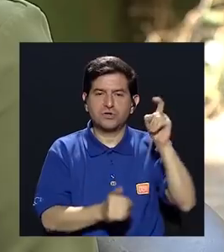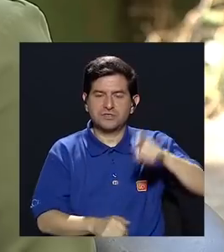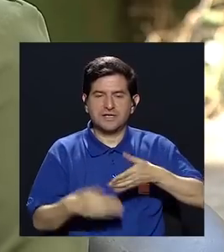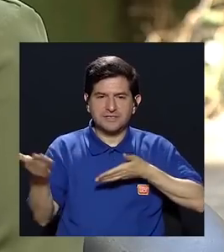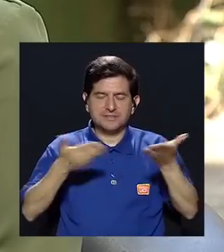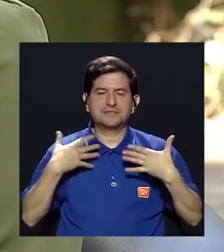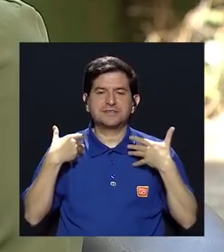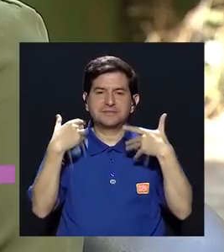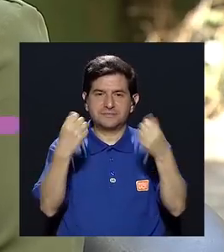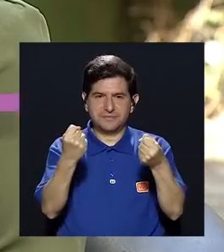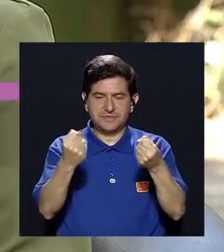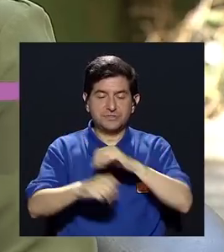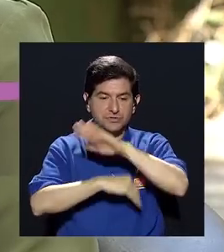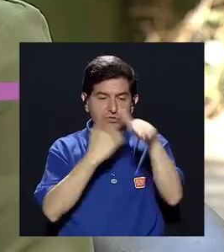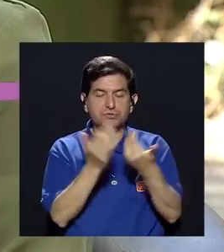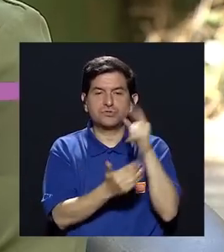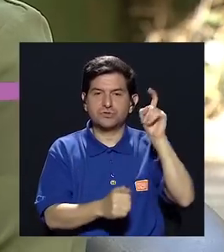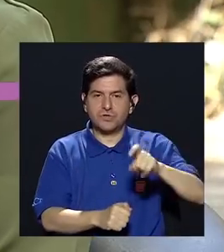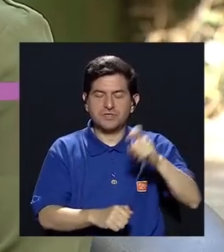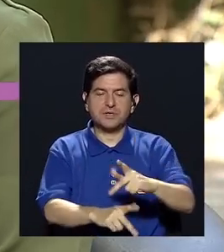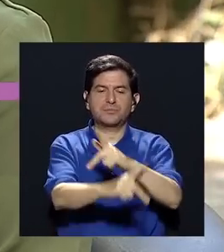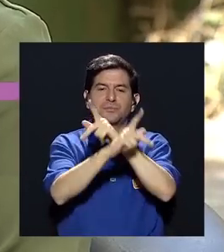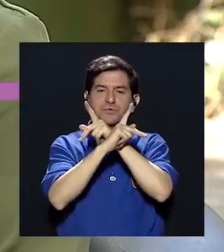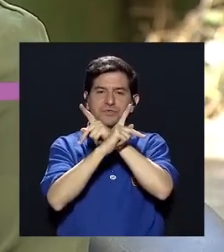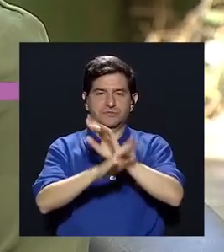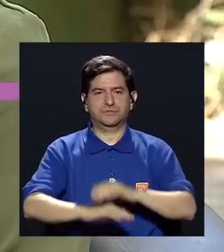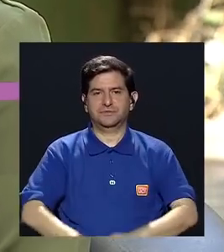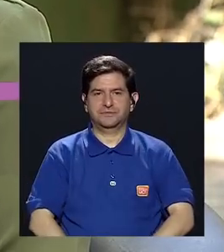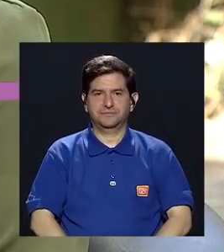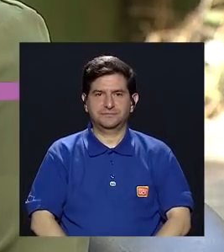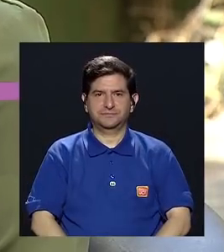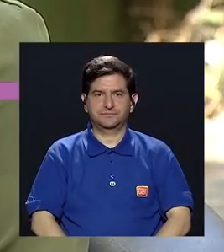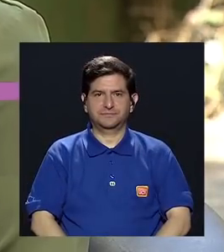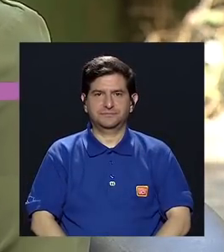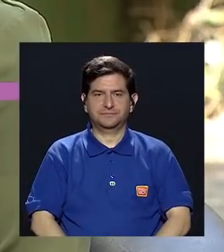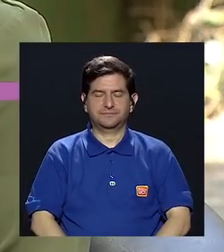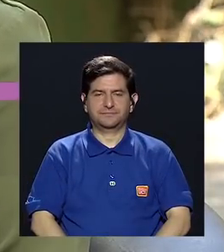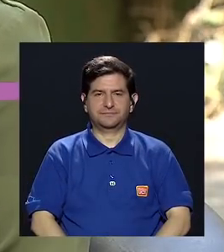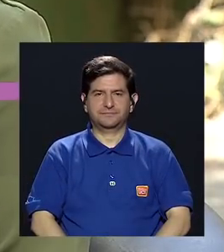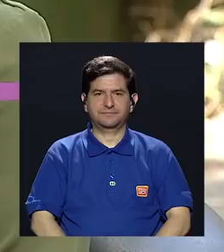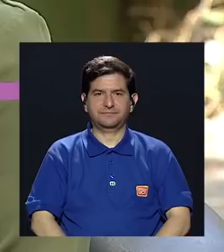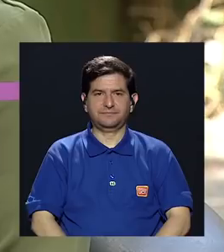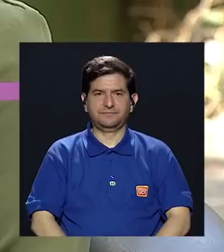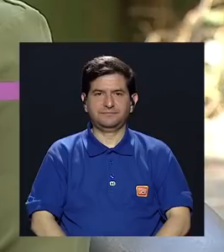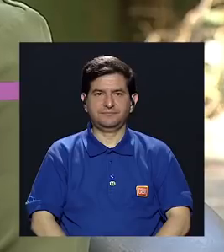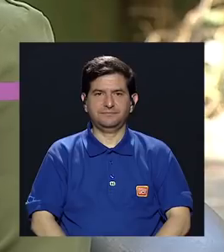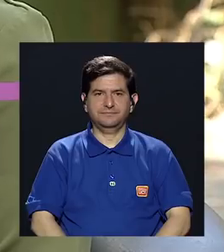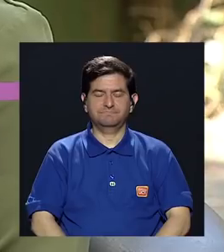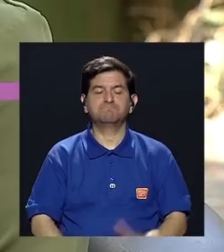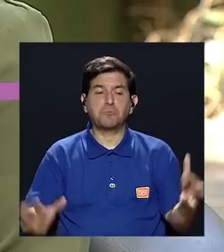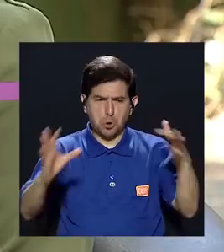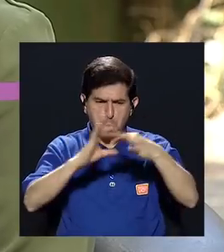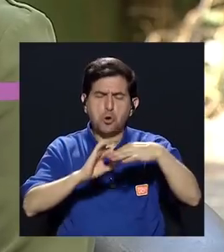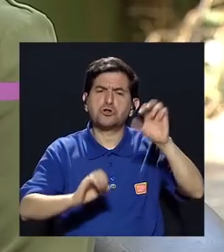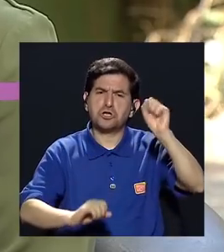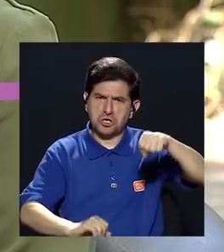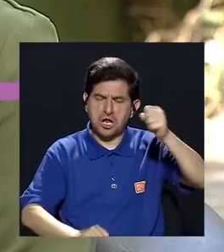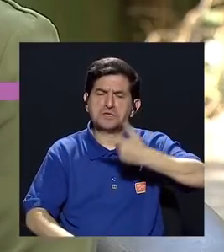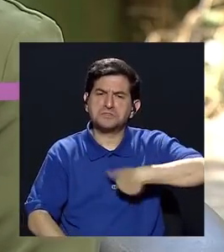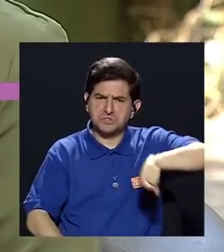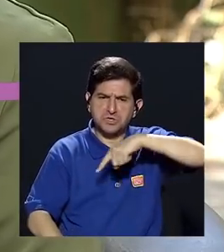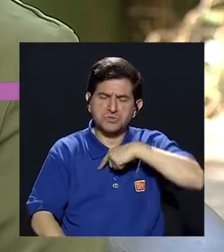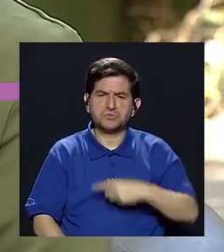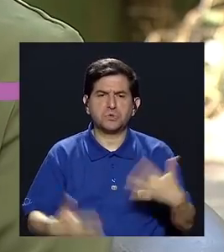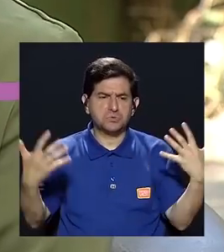tener servicios de salud, todos necesitan ser protegidos. Entonces, si coordinamos, por